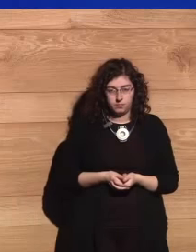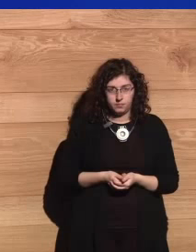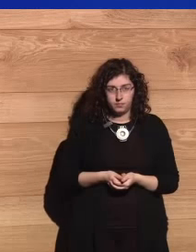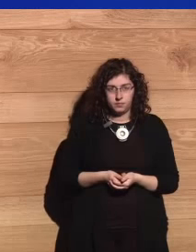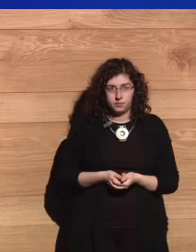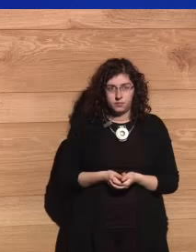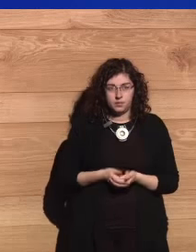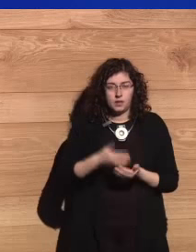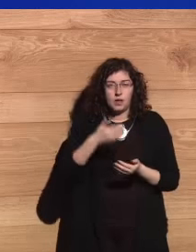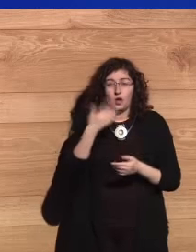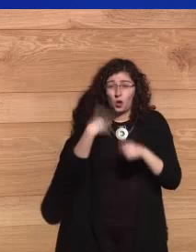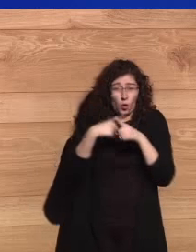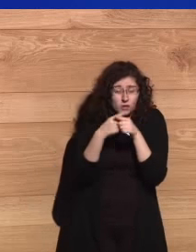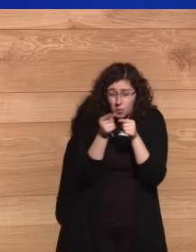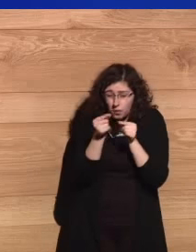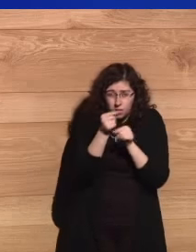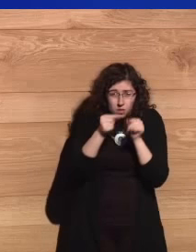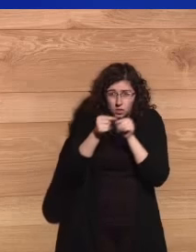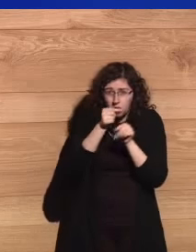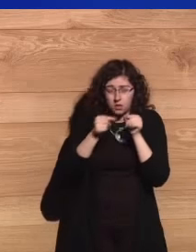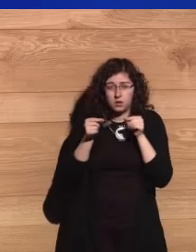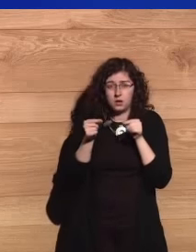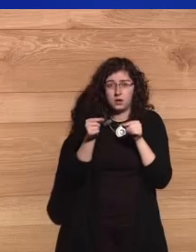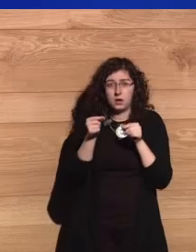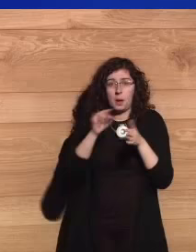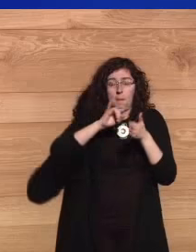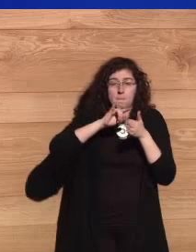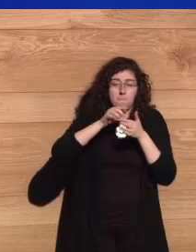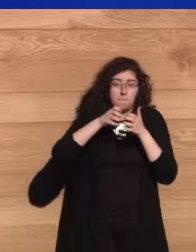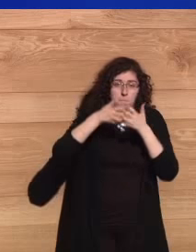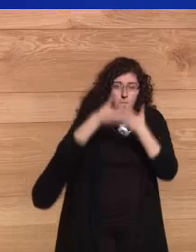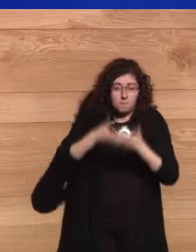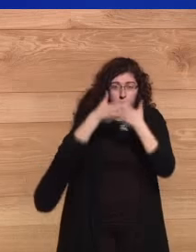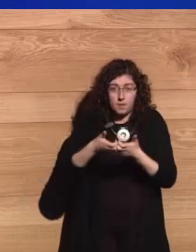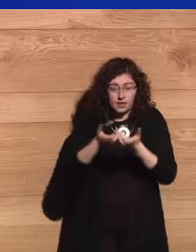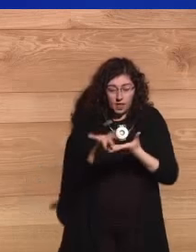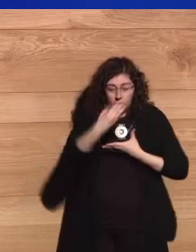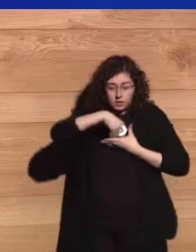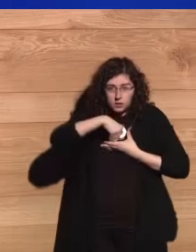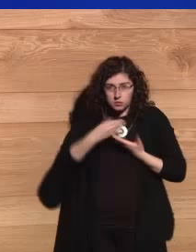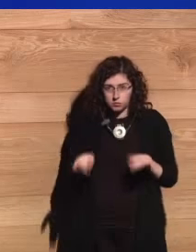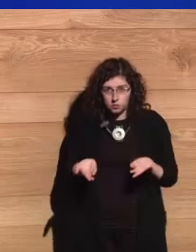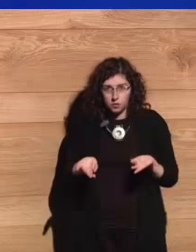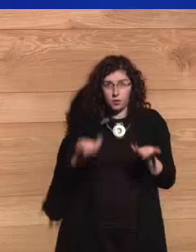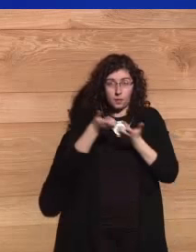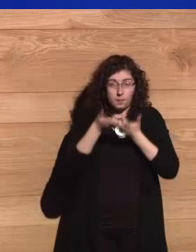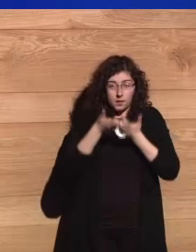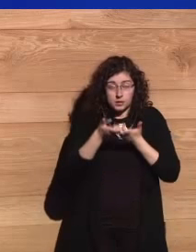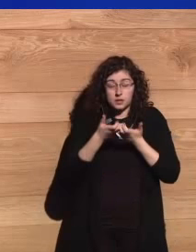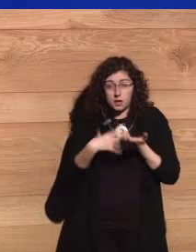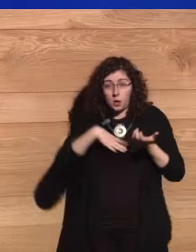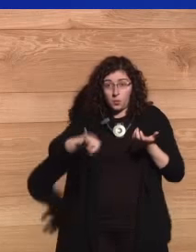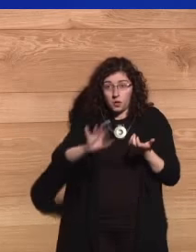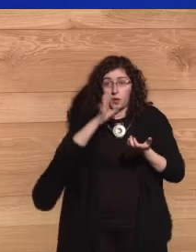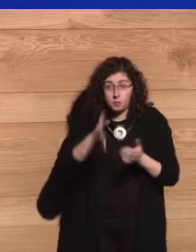lo infinitamente pequeño, que serán máquinas verdaderas en el interior del organismo, máquinas, y será posible por